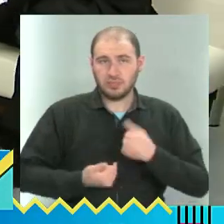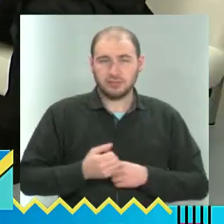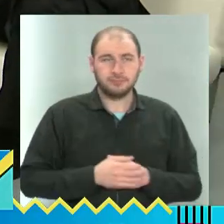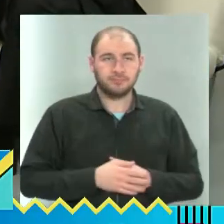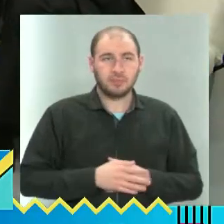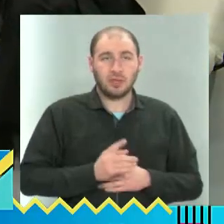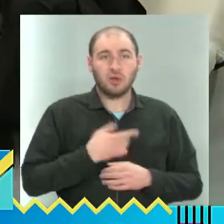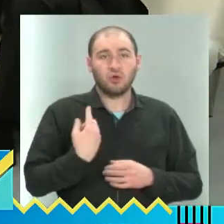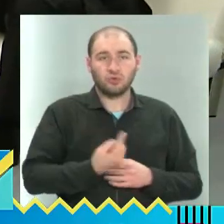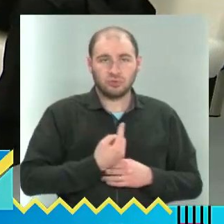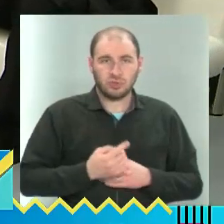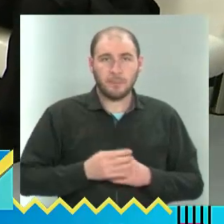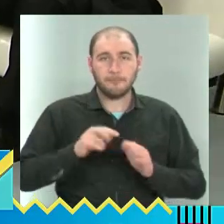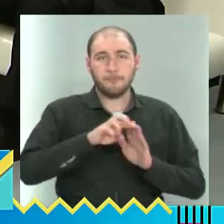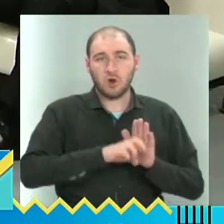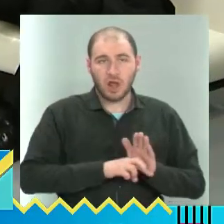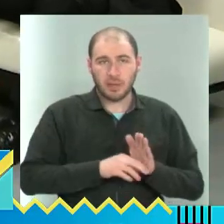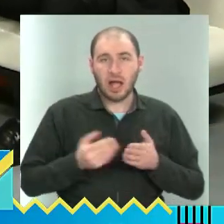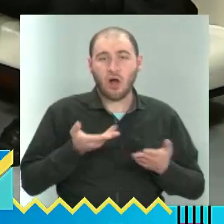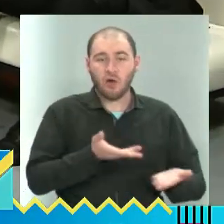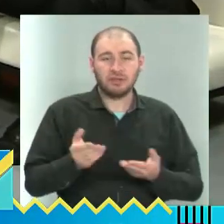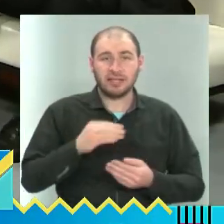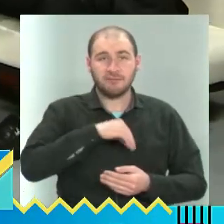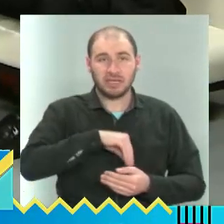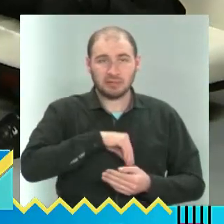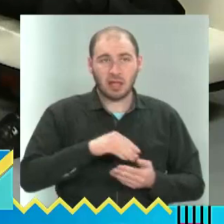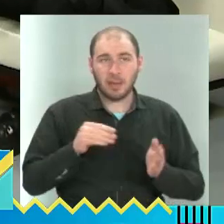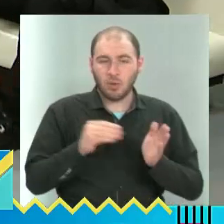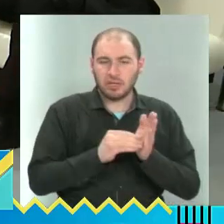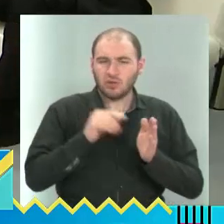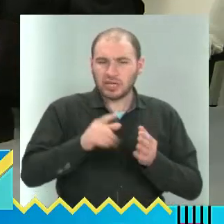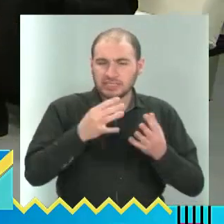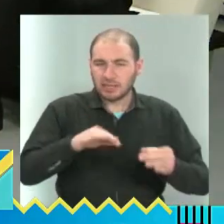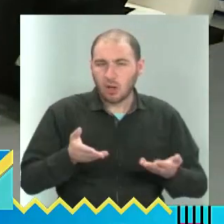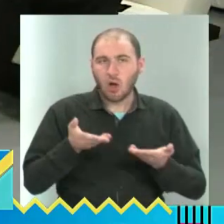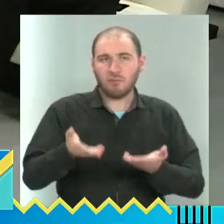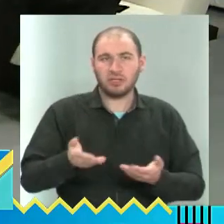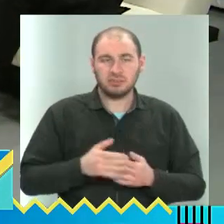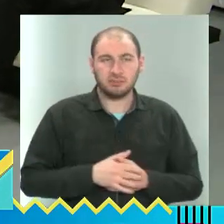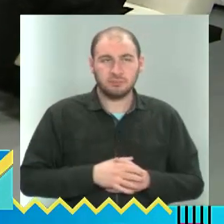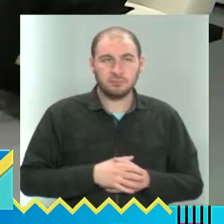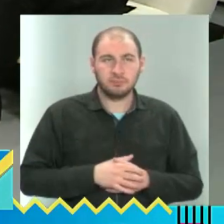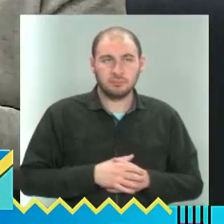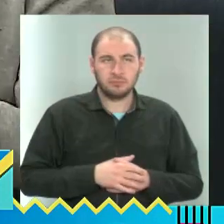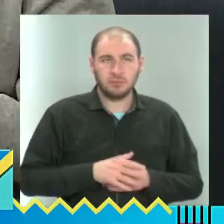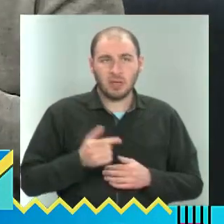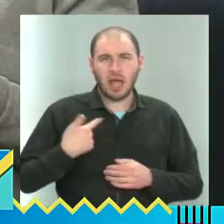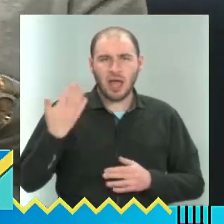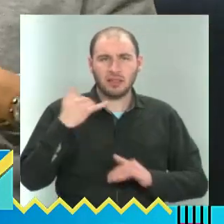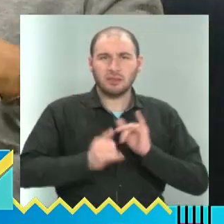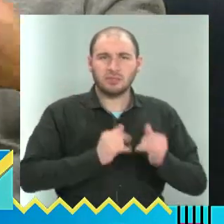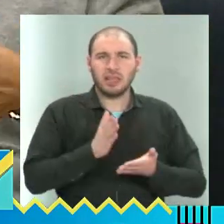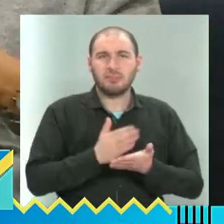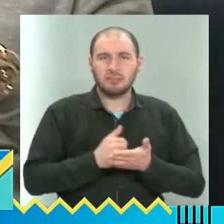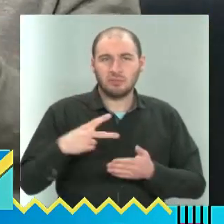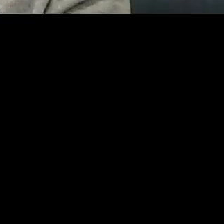bueno, nosotros en el programa ofrecemos a la víctima en ese momento del rescate, sea, como decía recién, en un